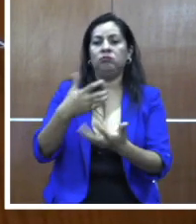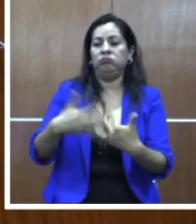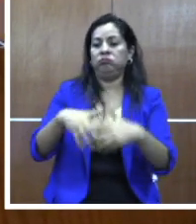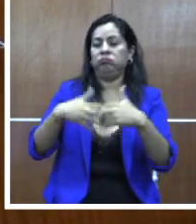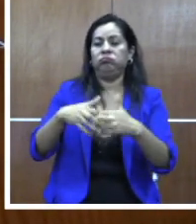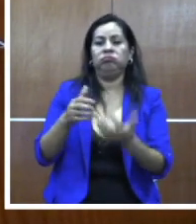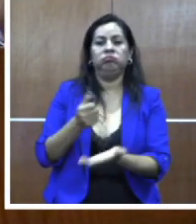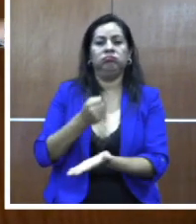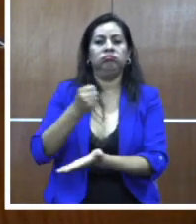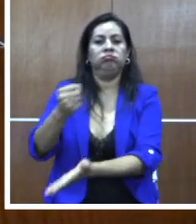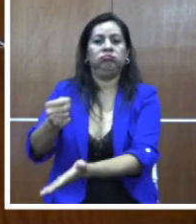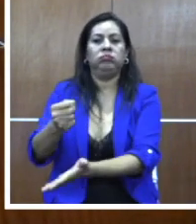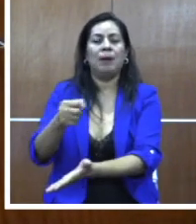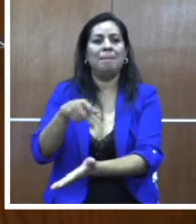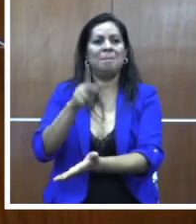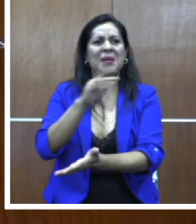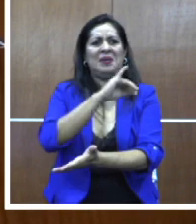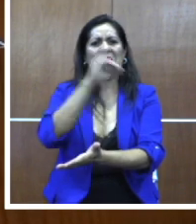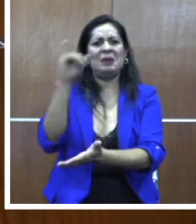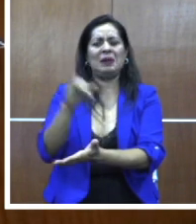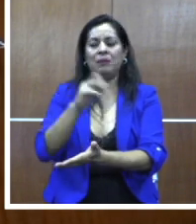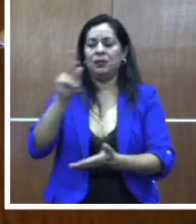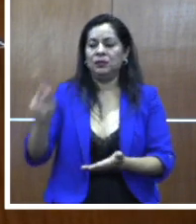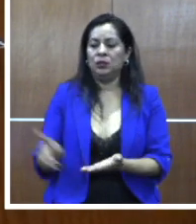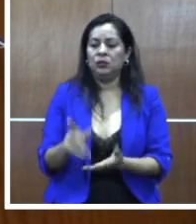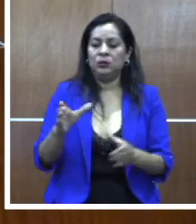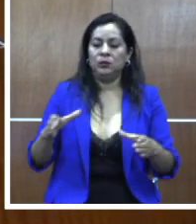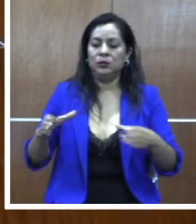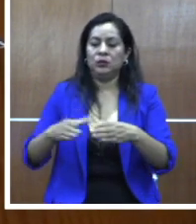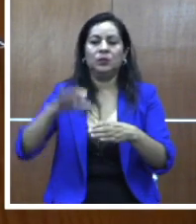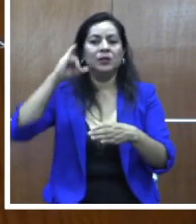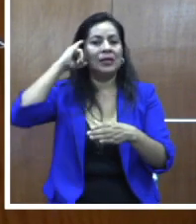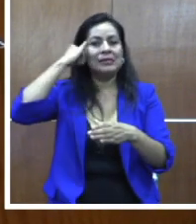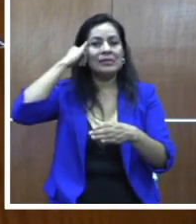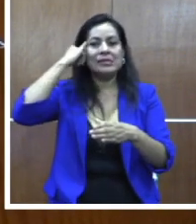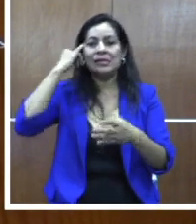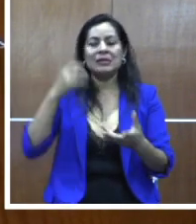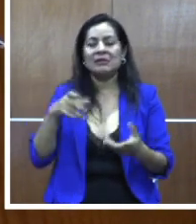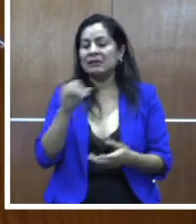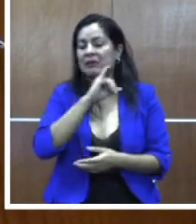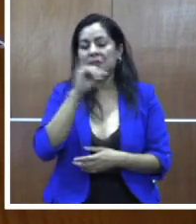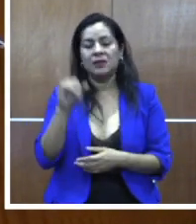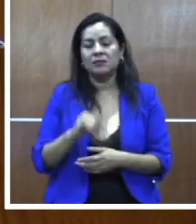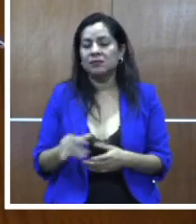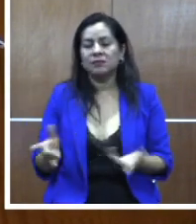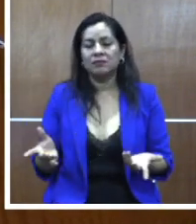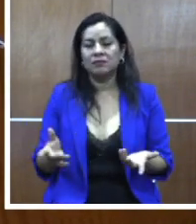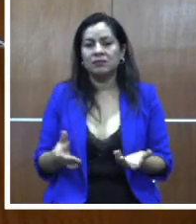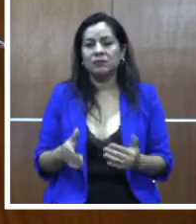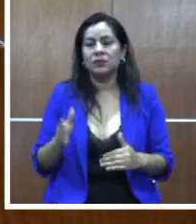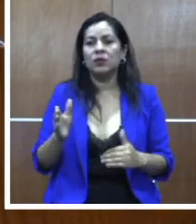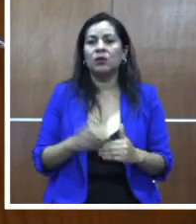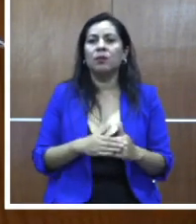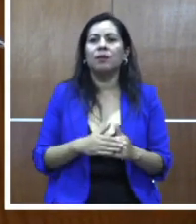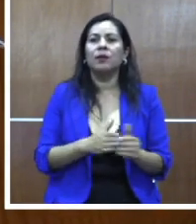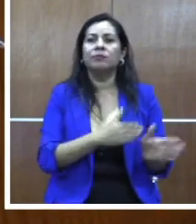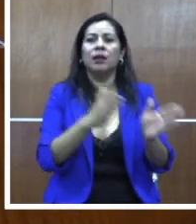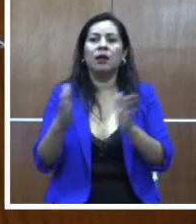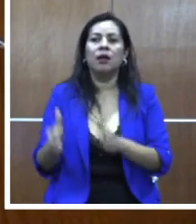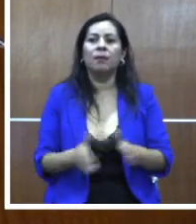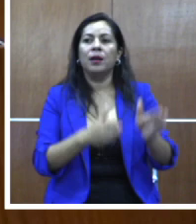inversionista, pero nunca a nuestros pueblos y comunidades indígenas? No más amparos